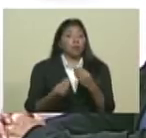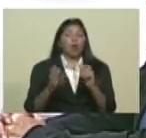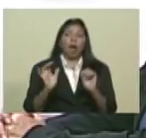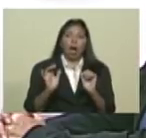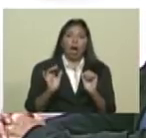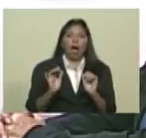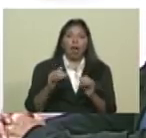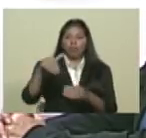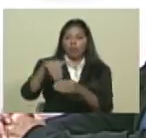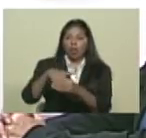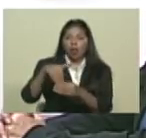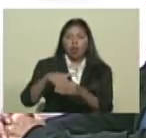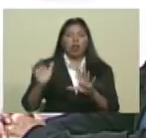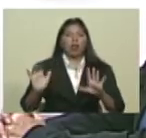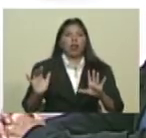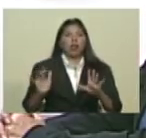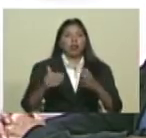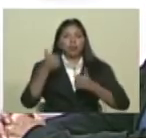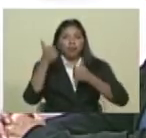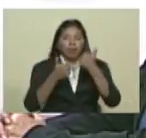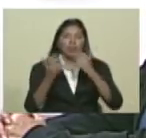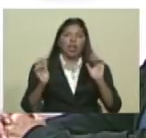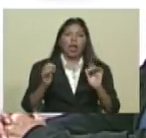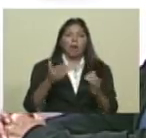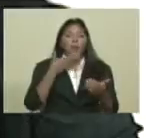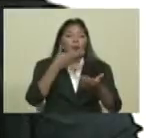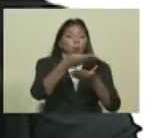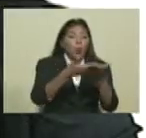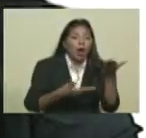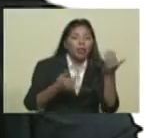electoral, de las candidaturas, de la idea, de la propuesta.